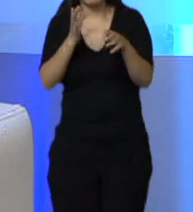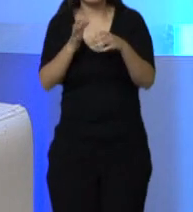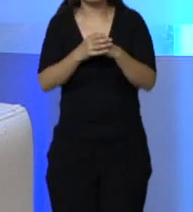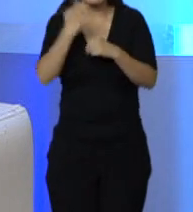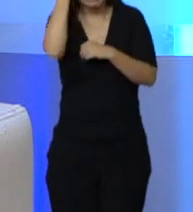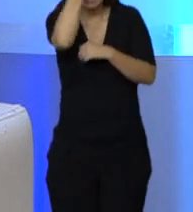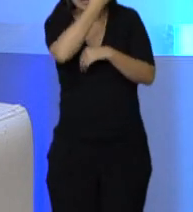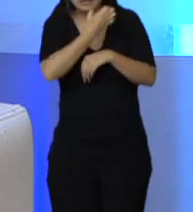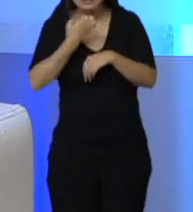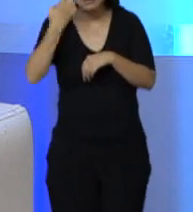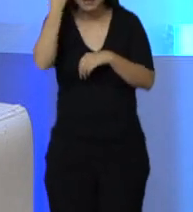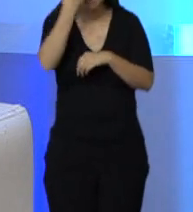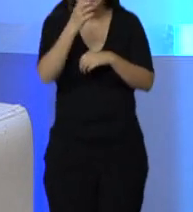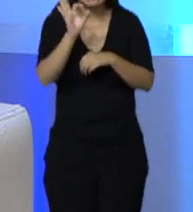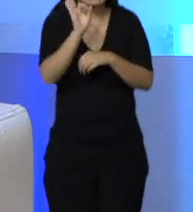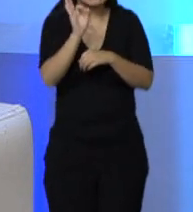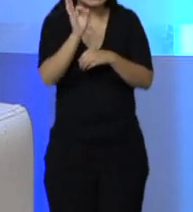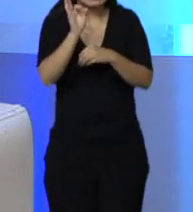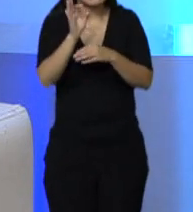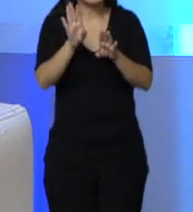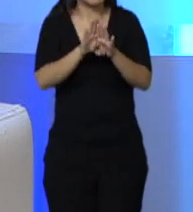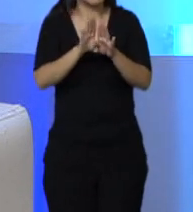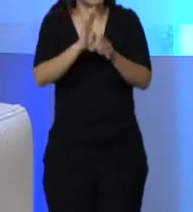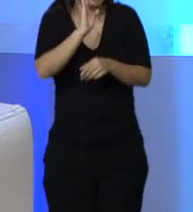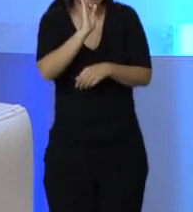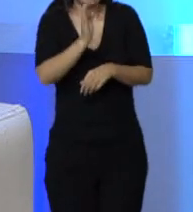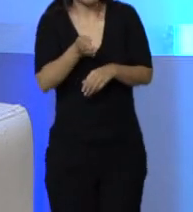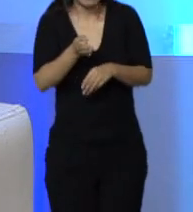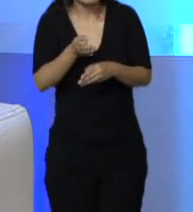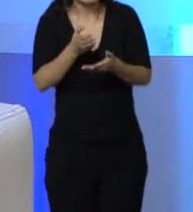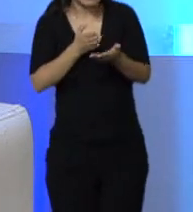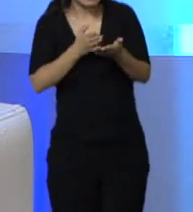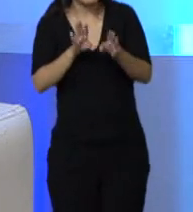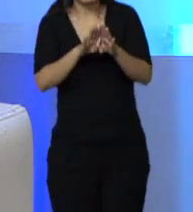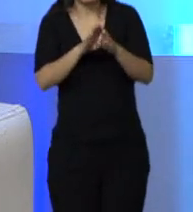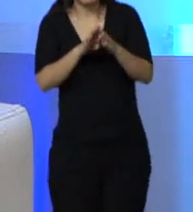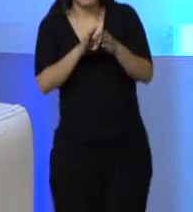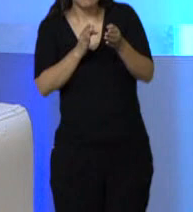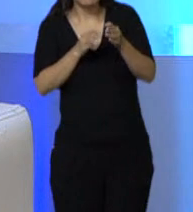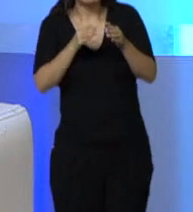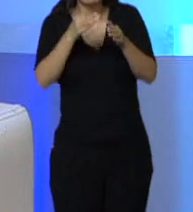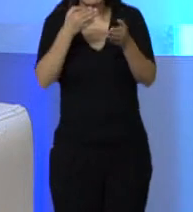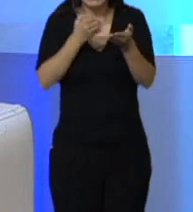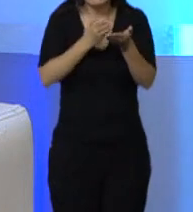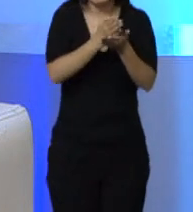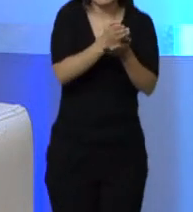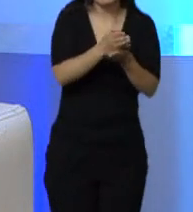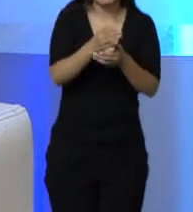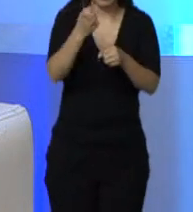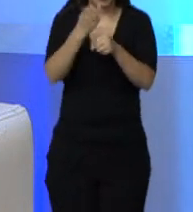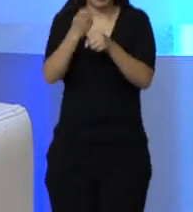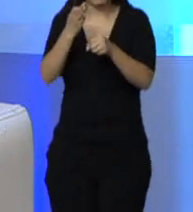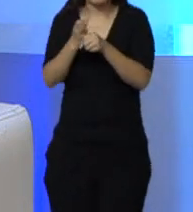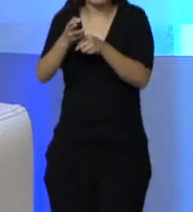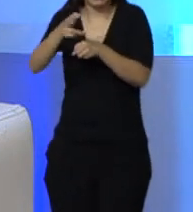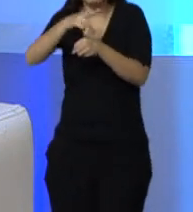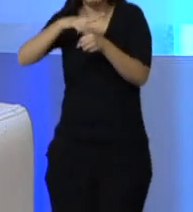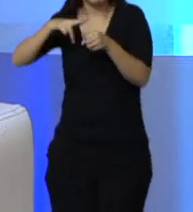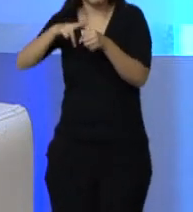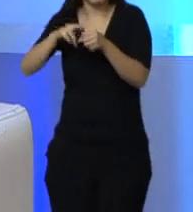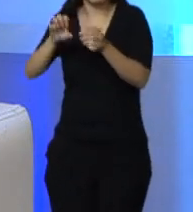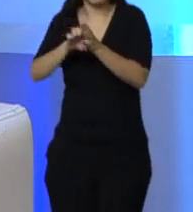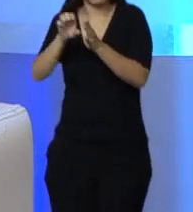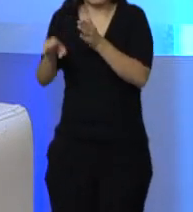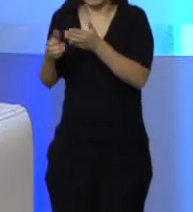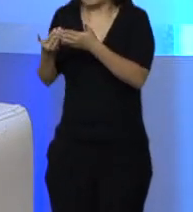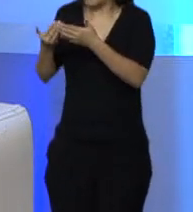examen y bueno que es admitidos hoy es punto y aparte si se le admite entonces si habitan en un nivel normal o bueno antes en lo